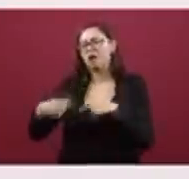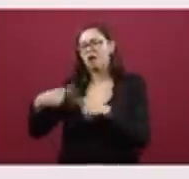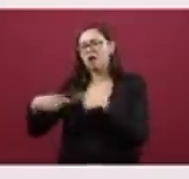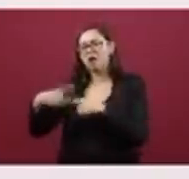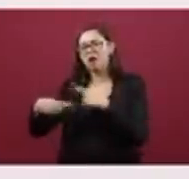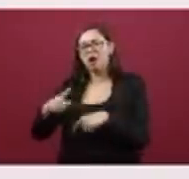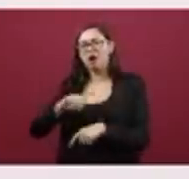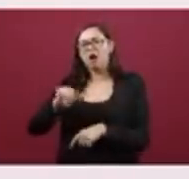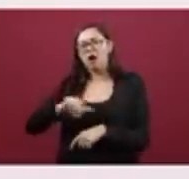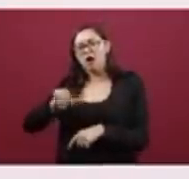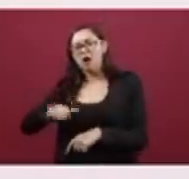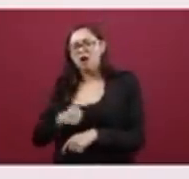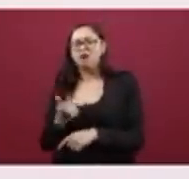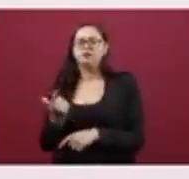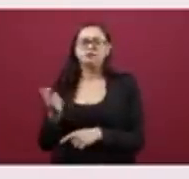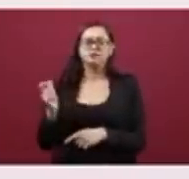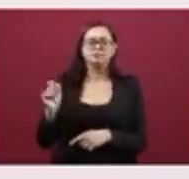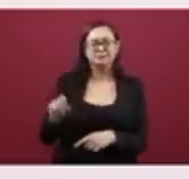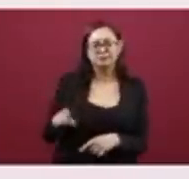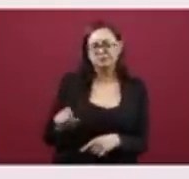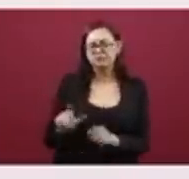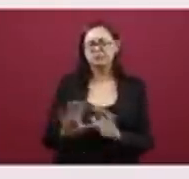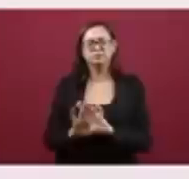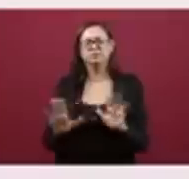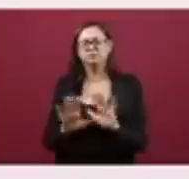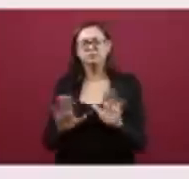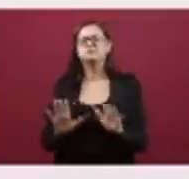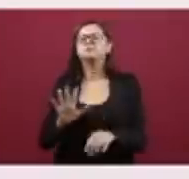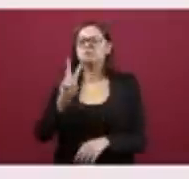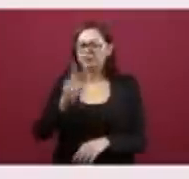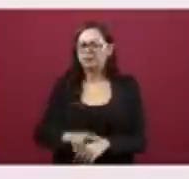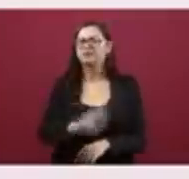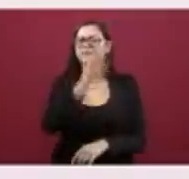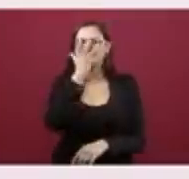demagogia existe la determinación